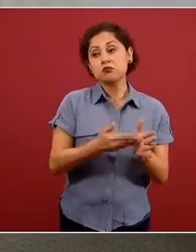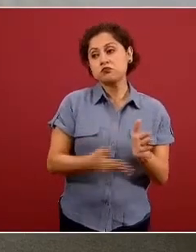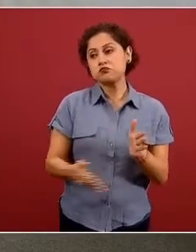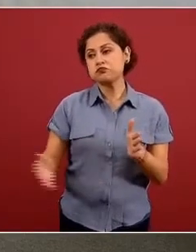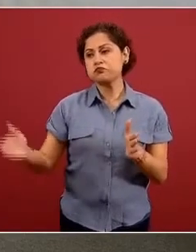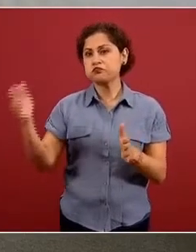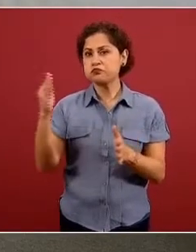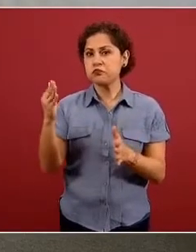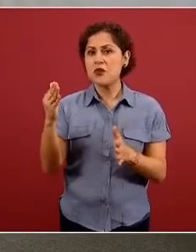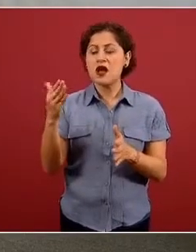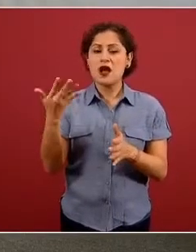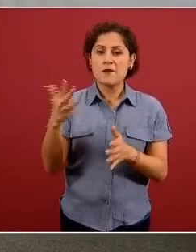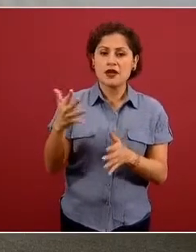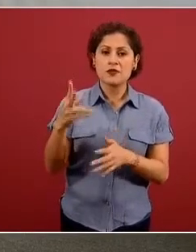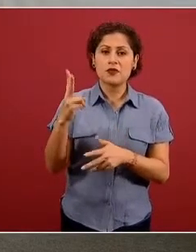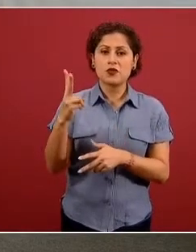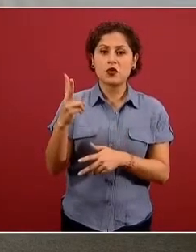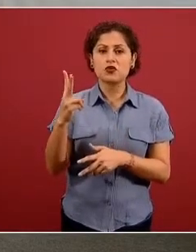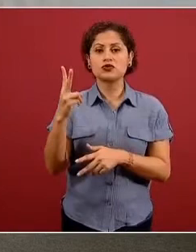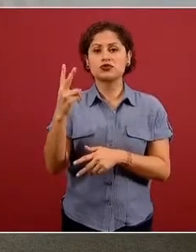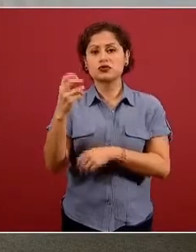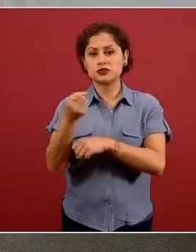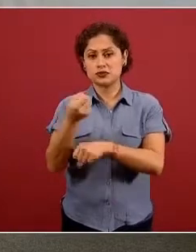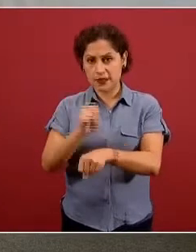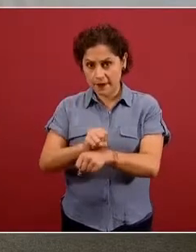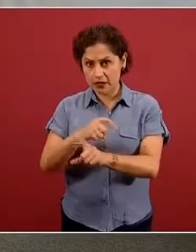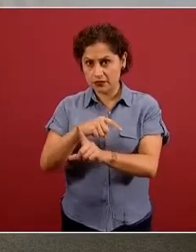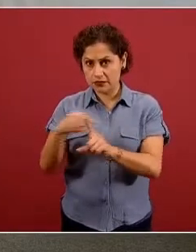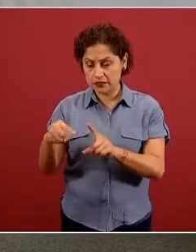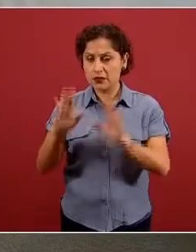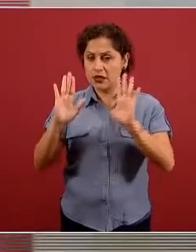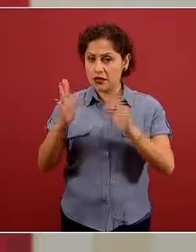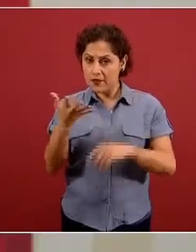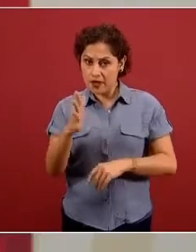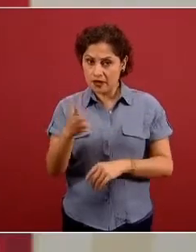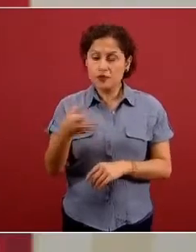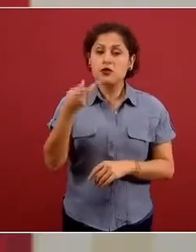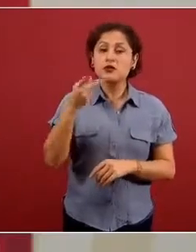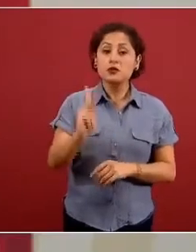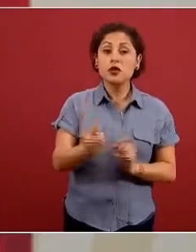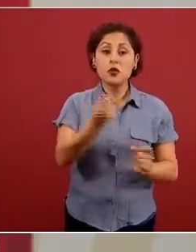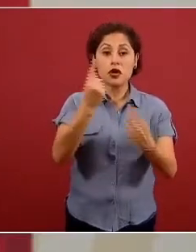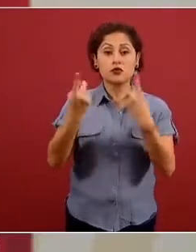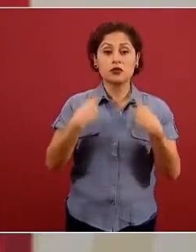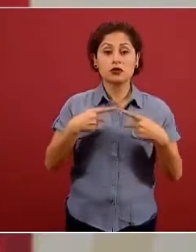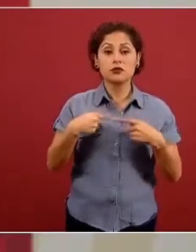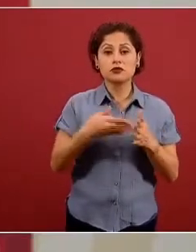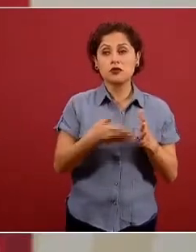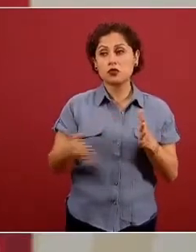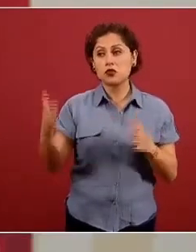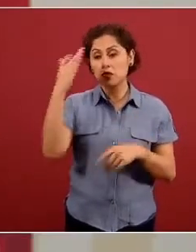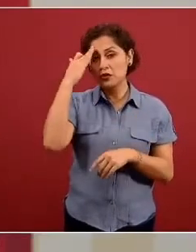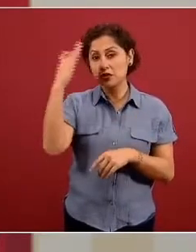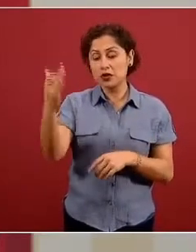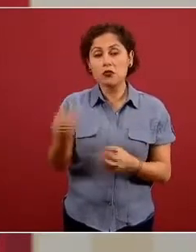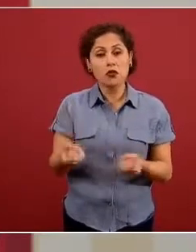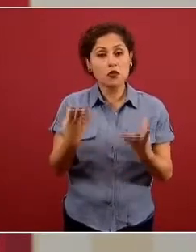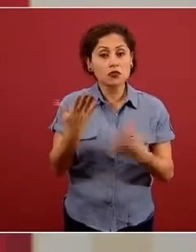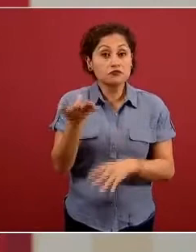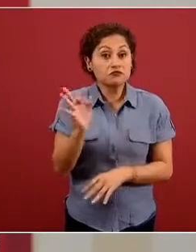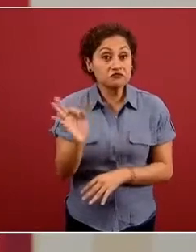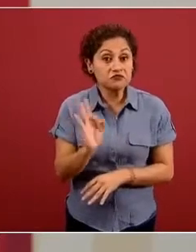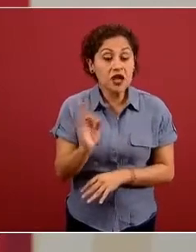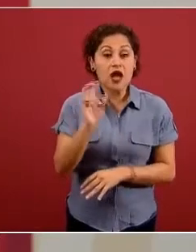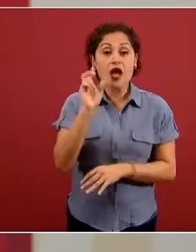2 semanas y media, en promedio. Sin embargo, hay personas que pueden estar hasta 2 meses hospitalizadas, y